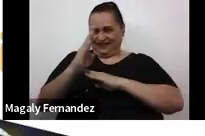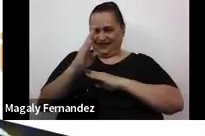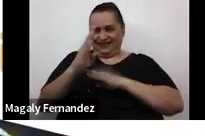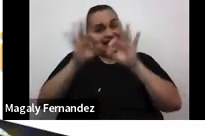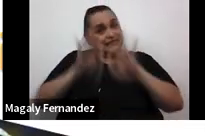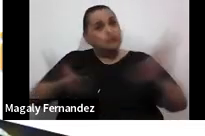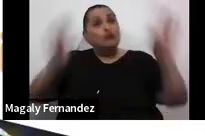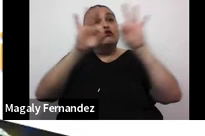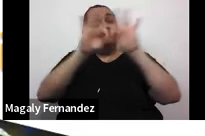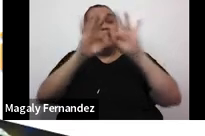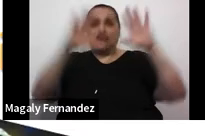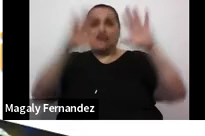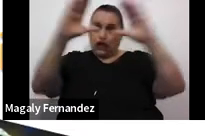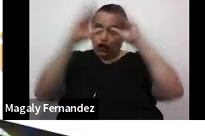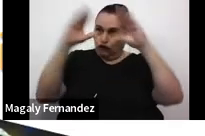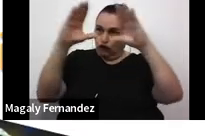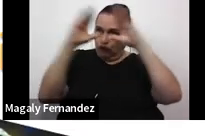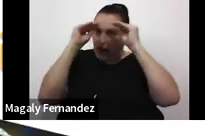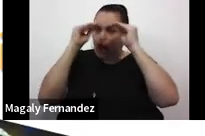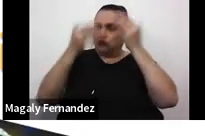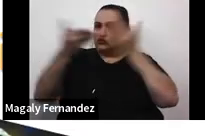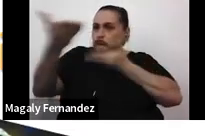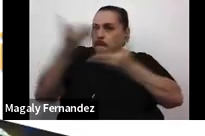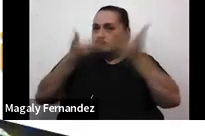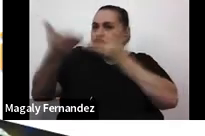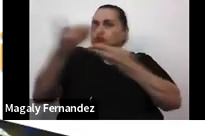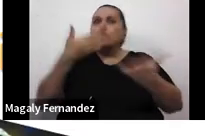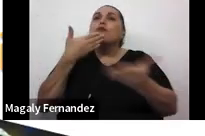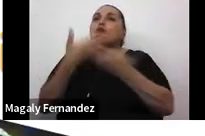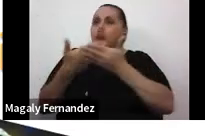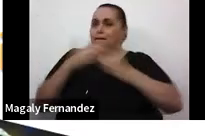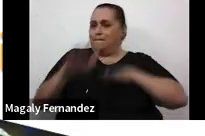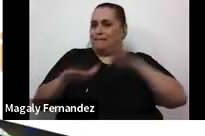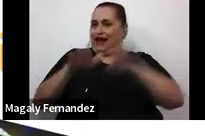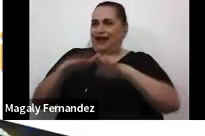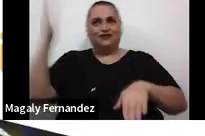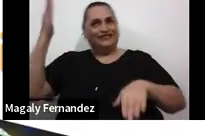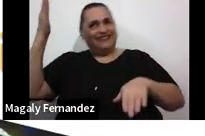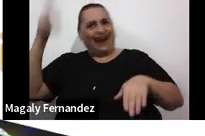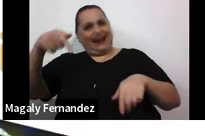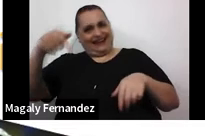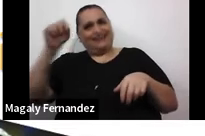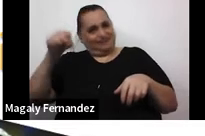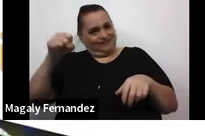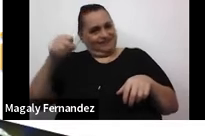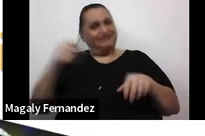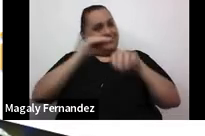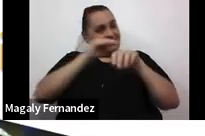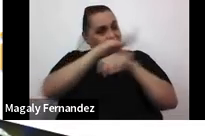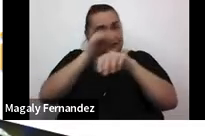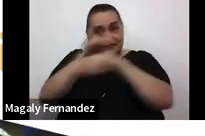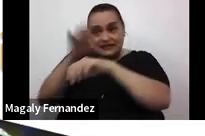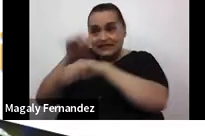informarnos correctamente estar en esta charla es un buen paso no es el único por favor y transmitir la información